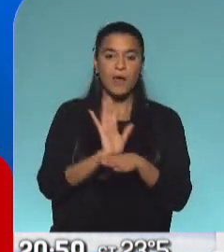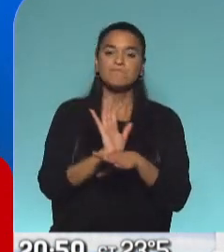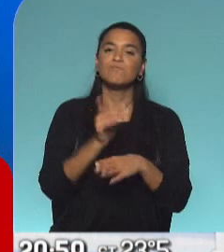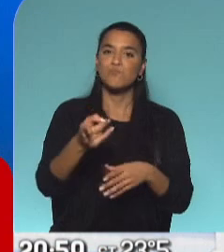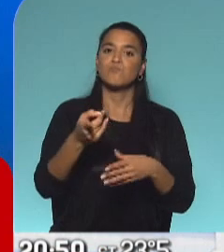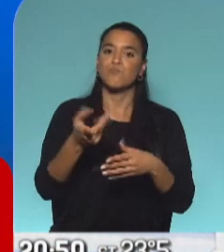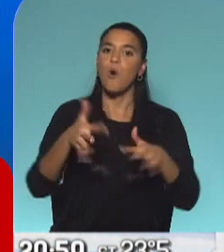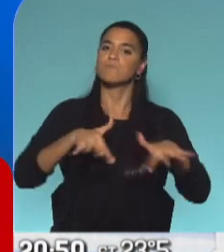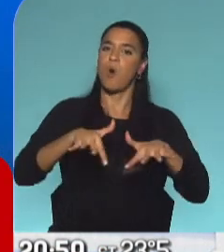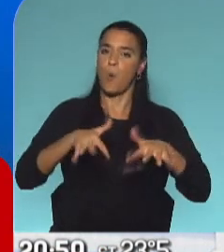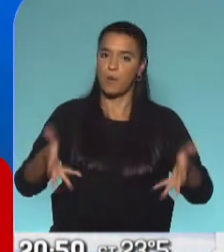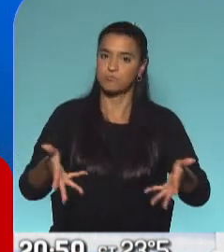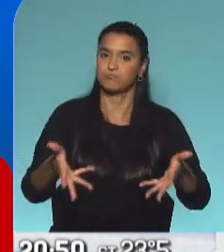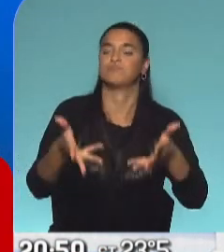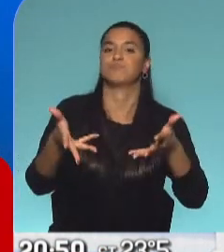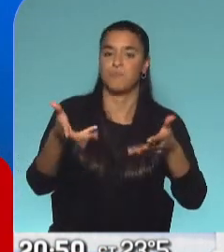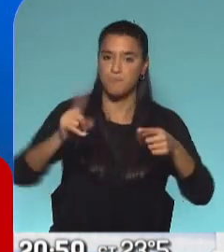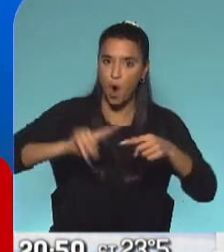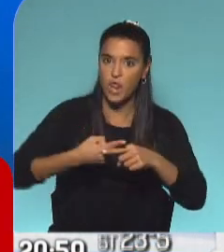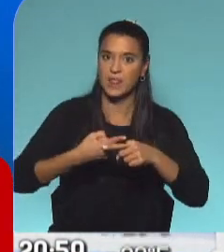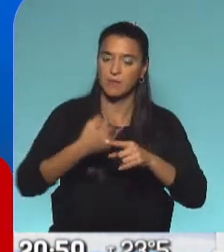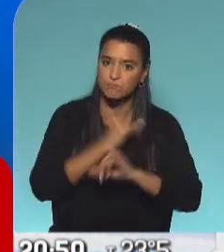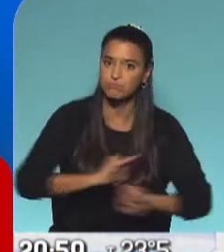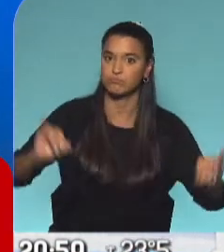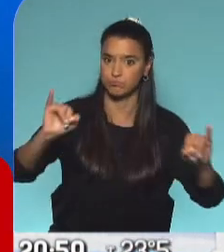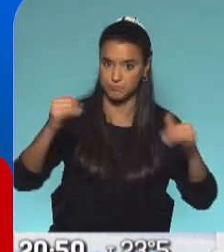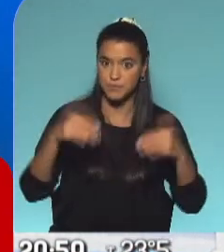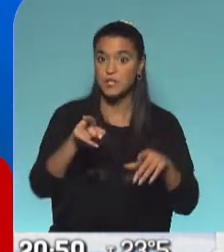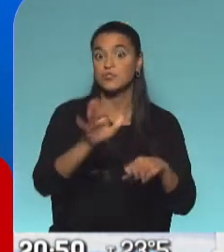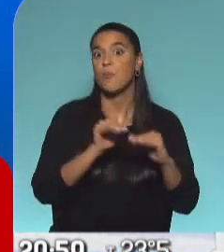empezar a mover un poco la agenda política, empezar a relanzar esa agenda que fue frizando la pandemia.